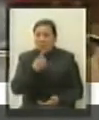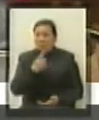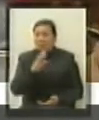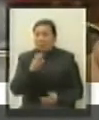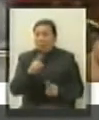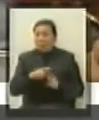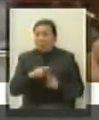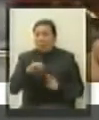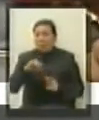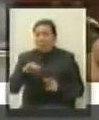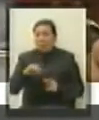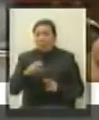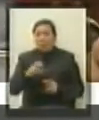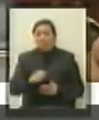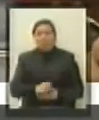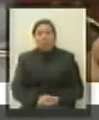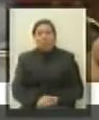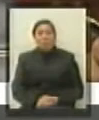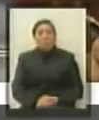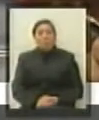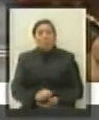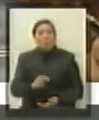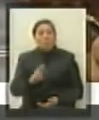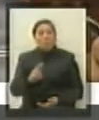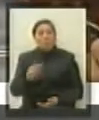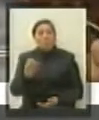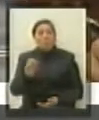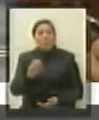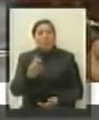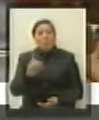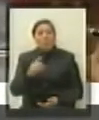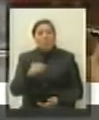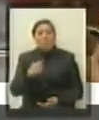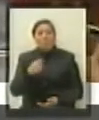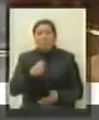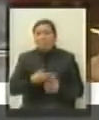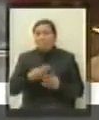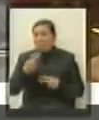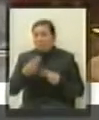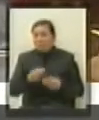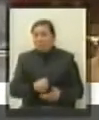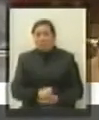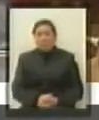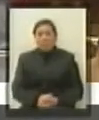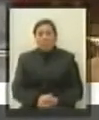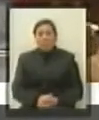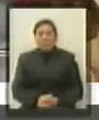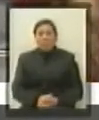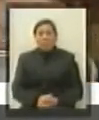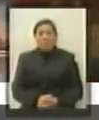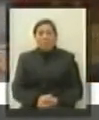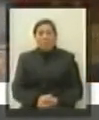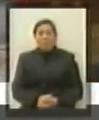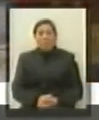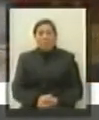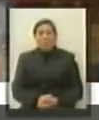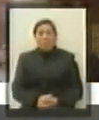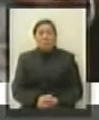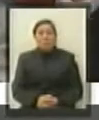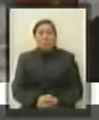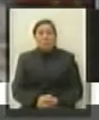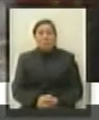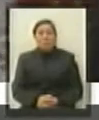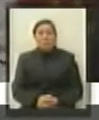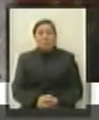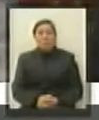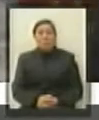Tayacaja. Los señores Miro Ruiz y José Saldaña me fueron a visitar, ambos. Y yo les dije,